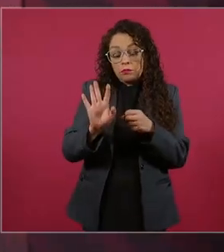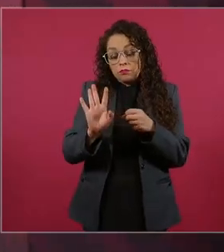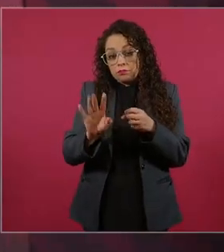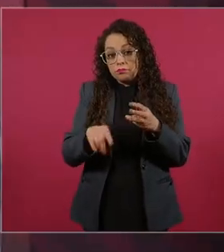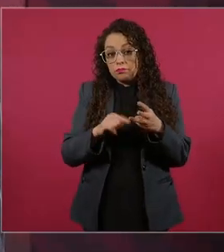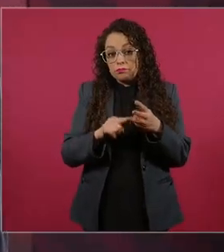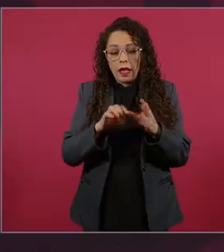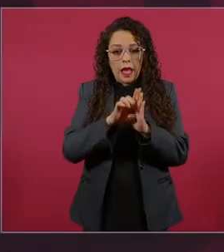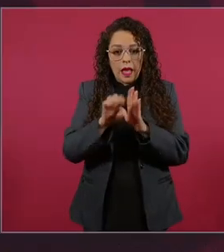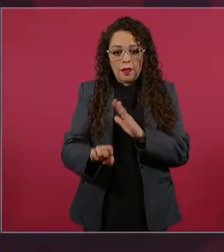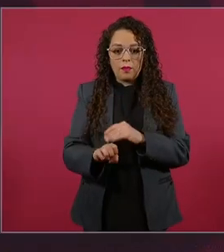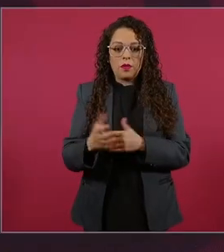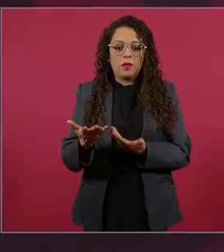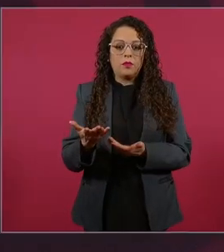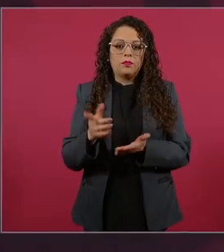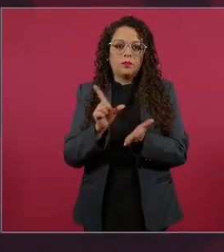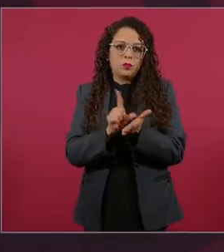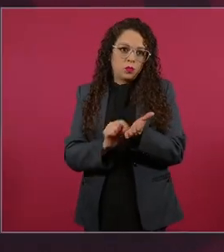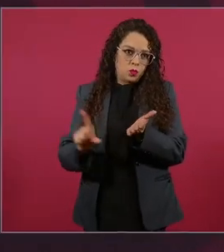Twitter,